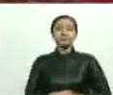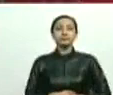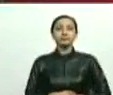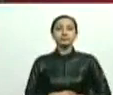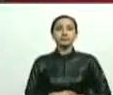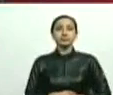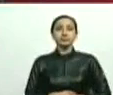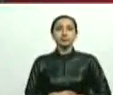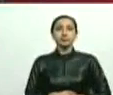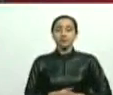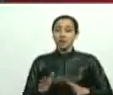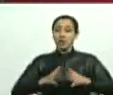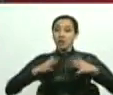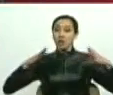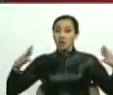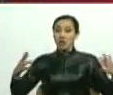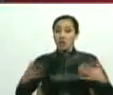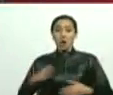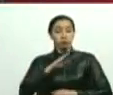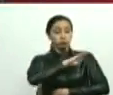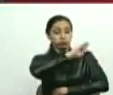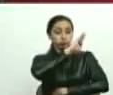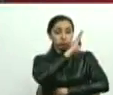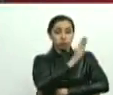Una gran fortaleza, un gran poder